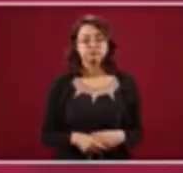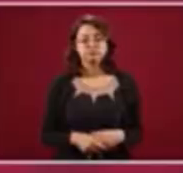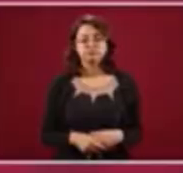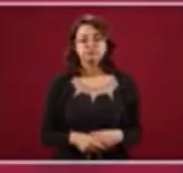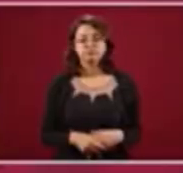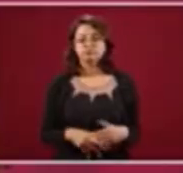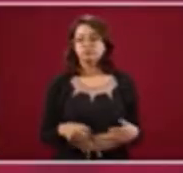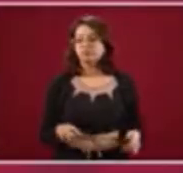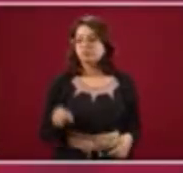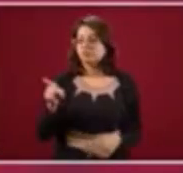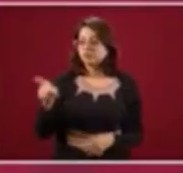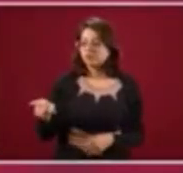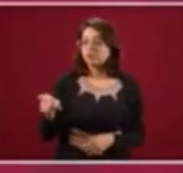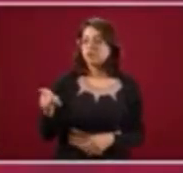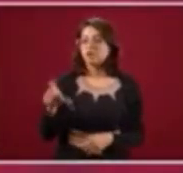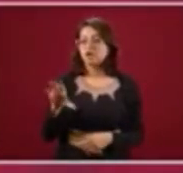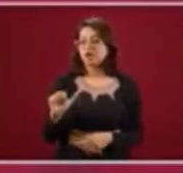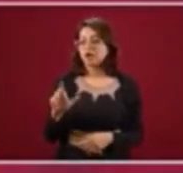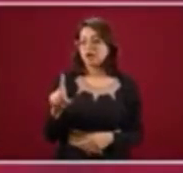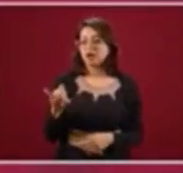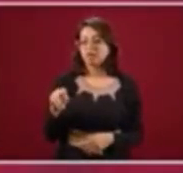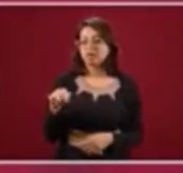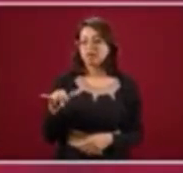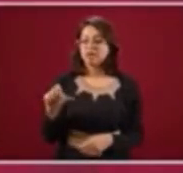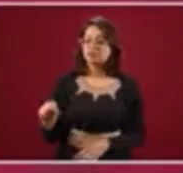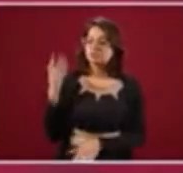del general Cárdenas.